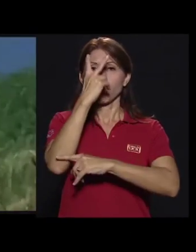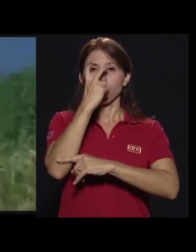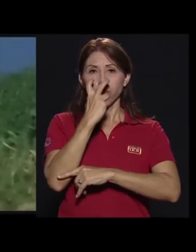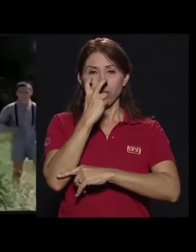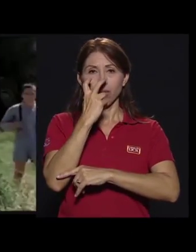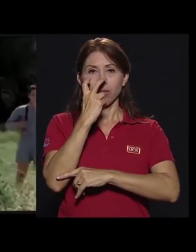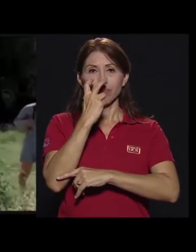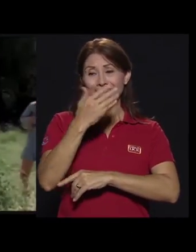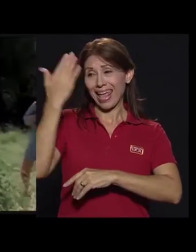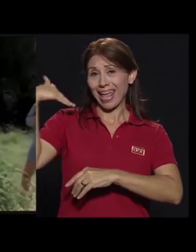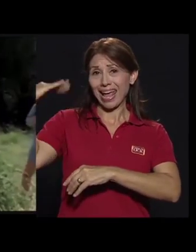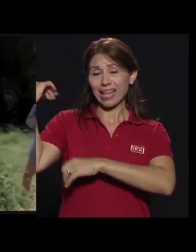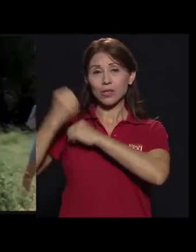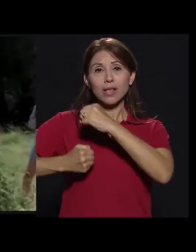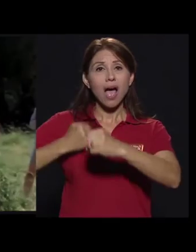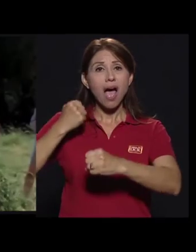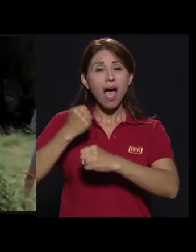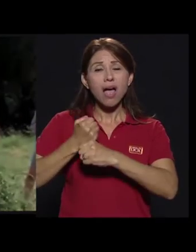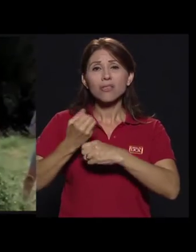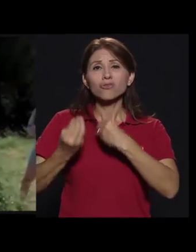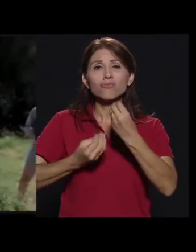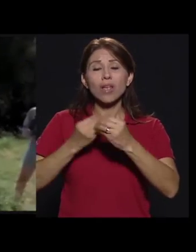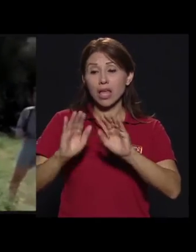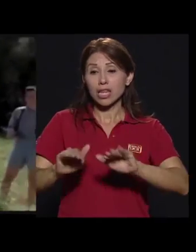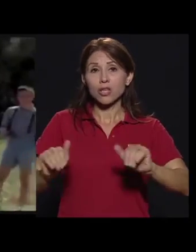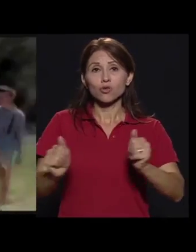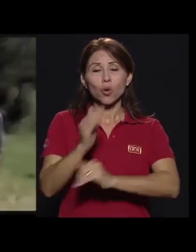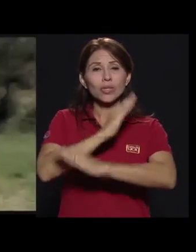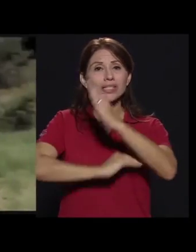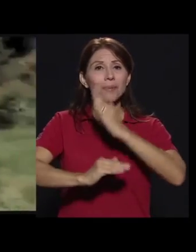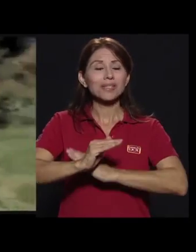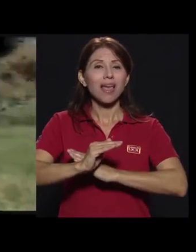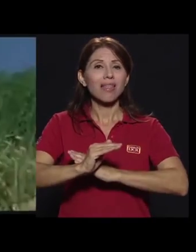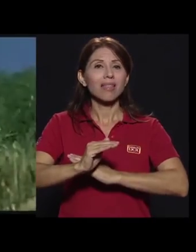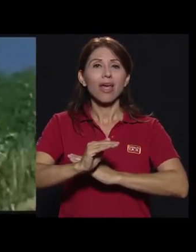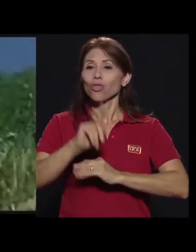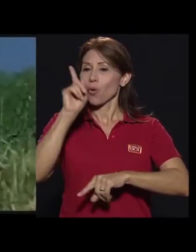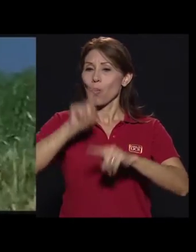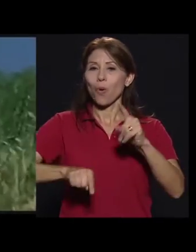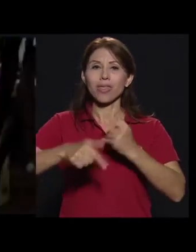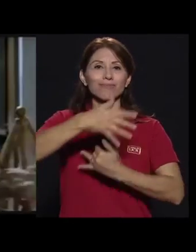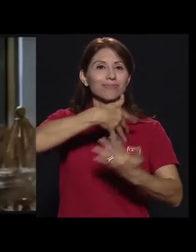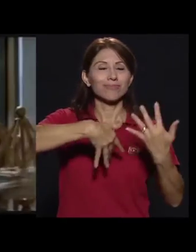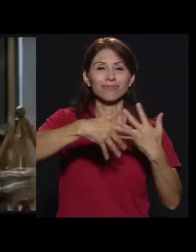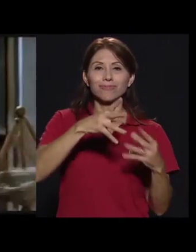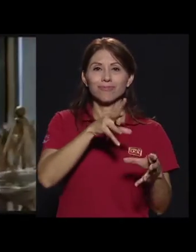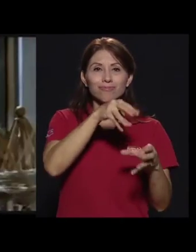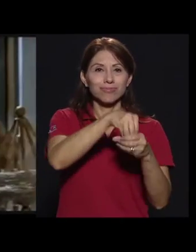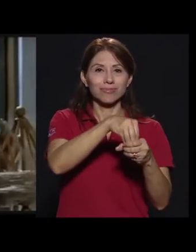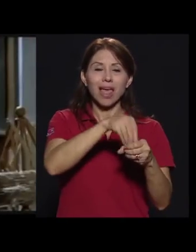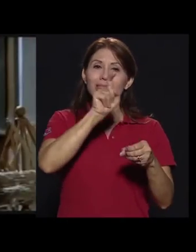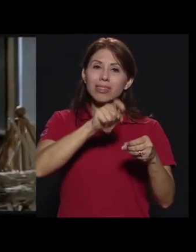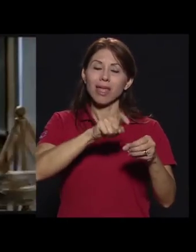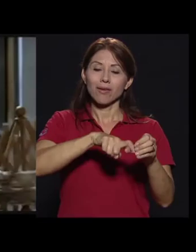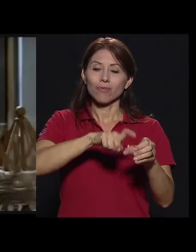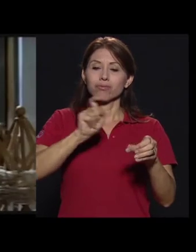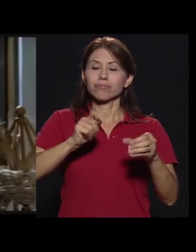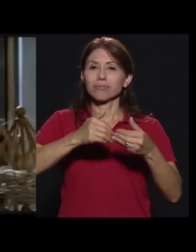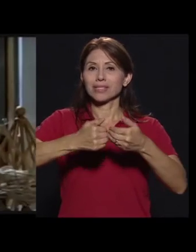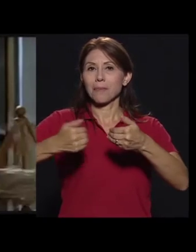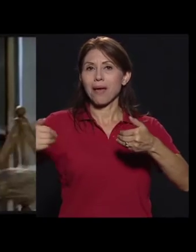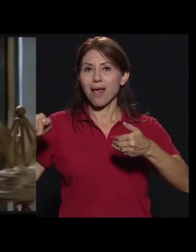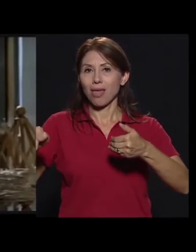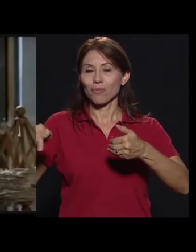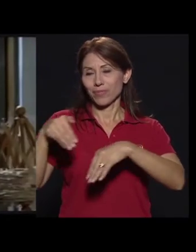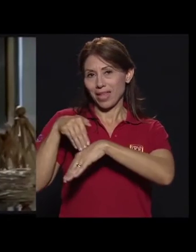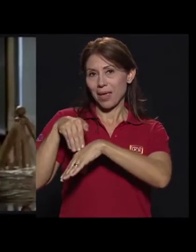En esa época, los niños con discapacidad eran obligados a estudiar separados de los demás, por lo que es enviado a un colegio especial